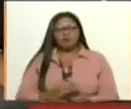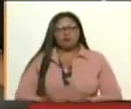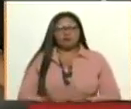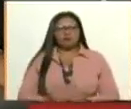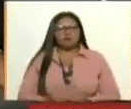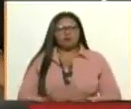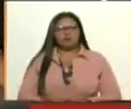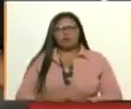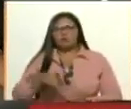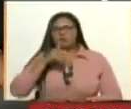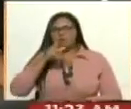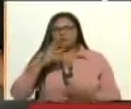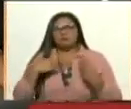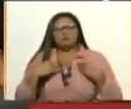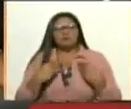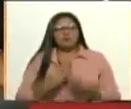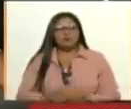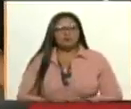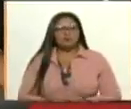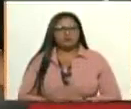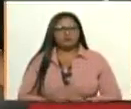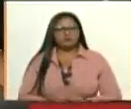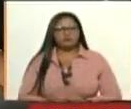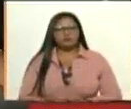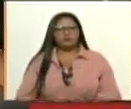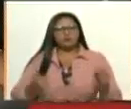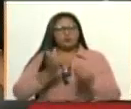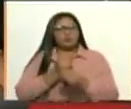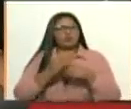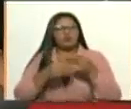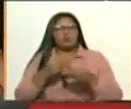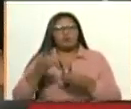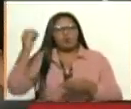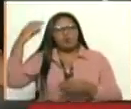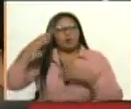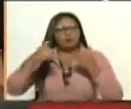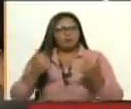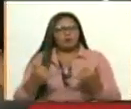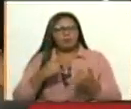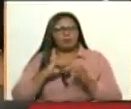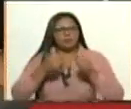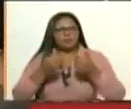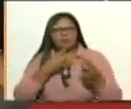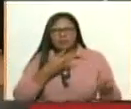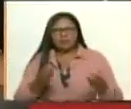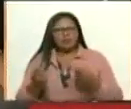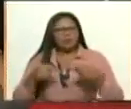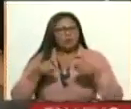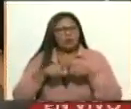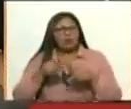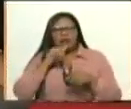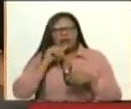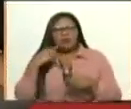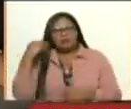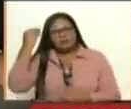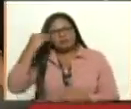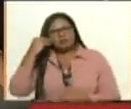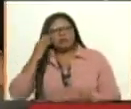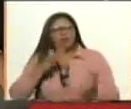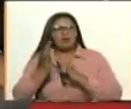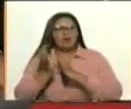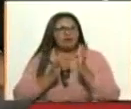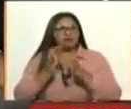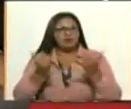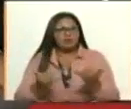terrible en aquel momento. Francisco aparece como una luz y él comienza a invitar a los que creían en Jesús de